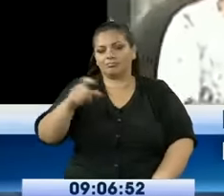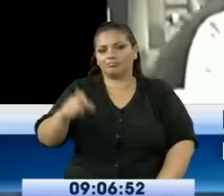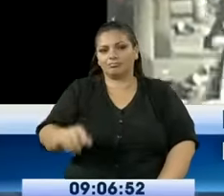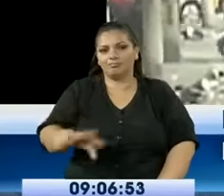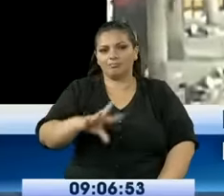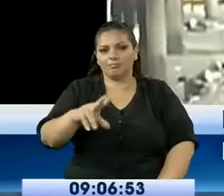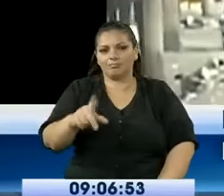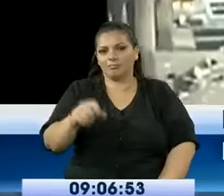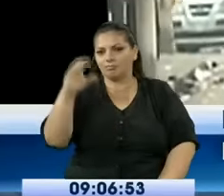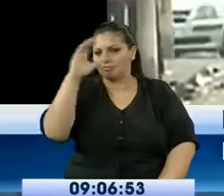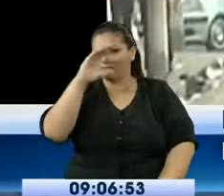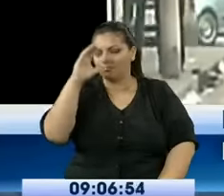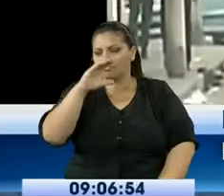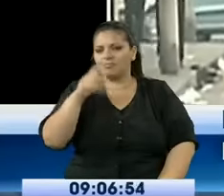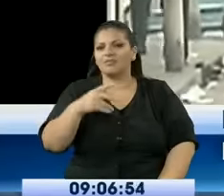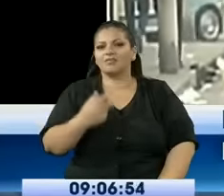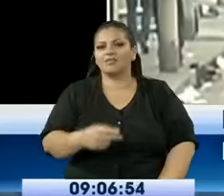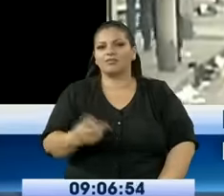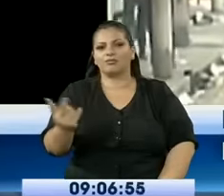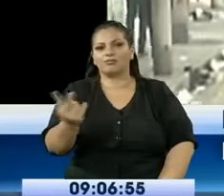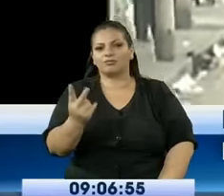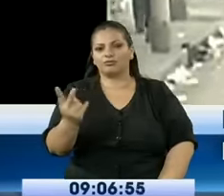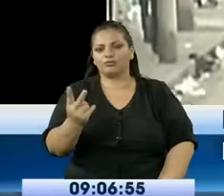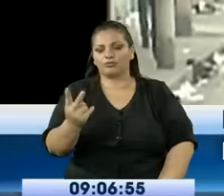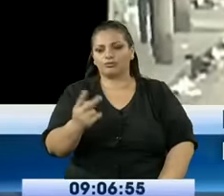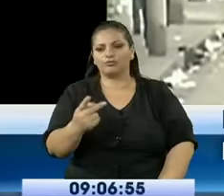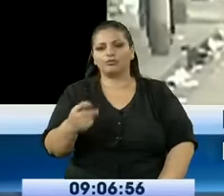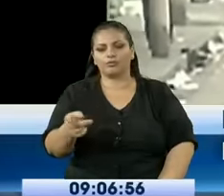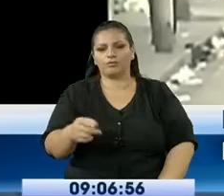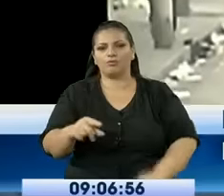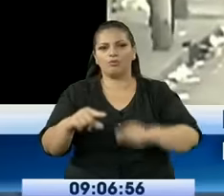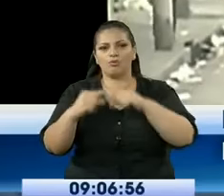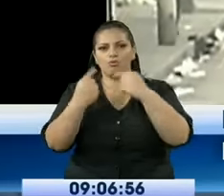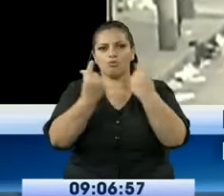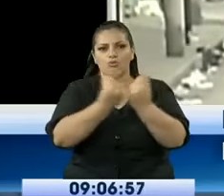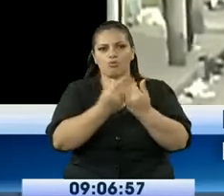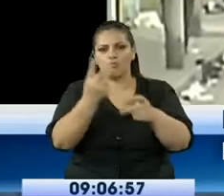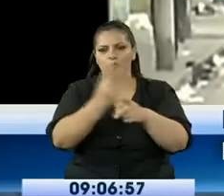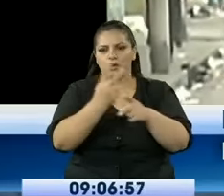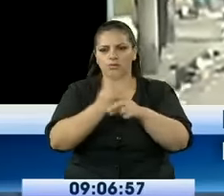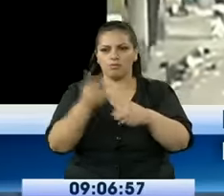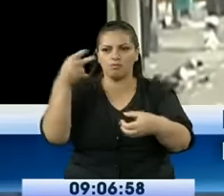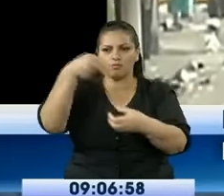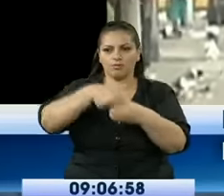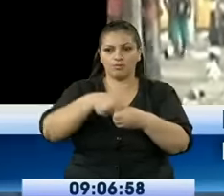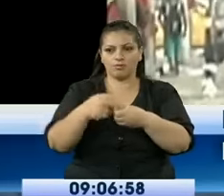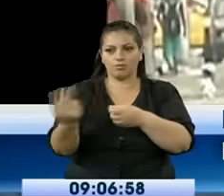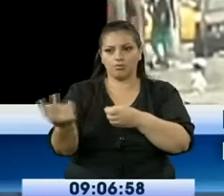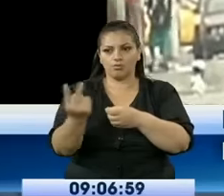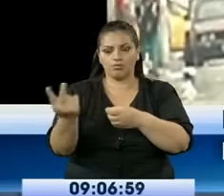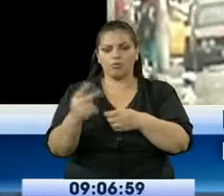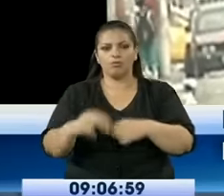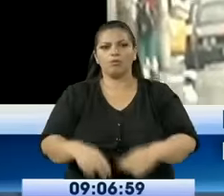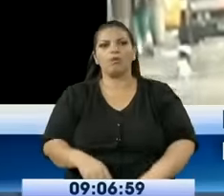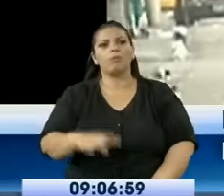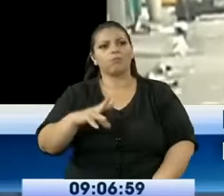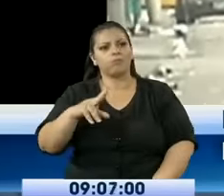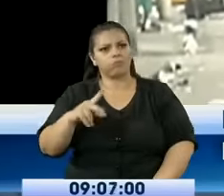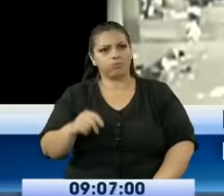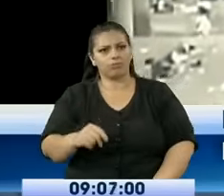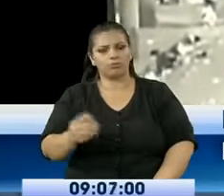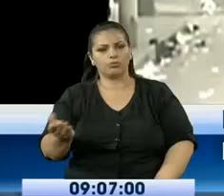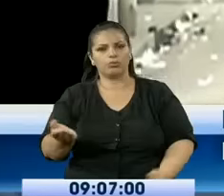procedió a la detención de dos ciudadanos que son parte de una banda que se encontraban robando a personas dentro